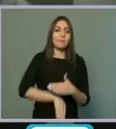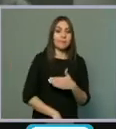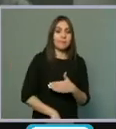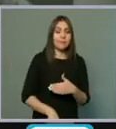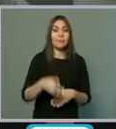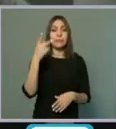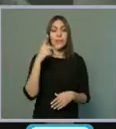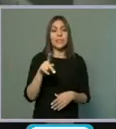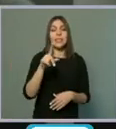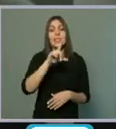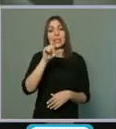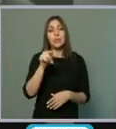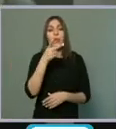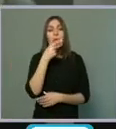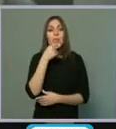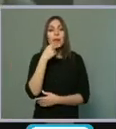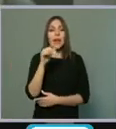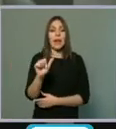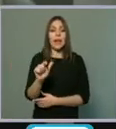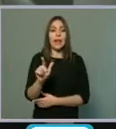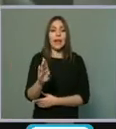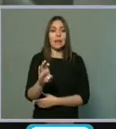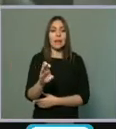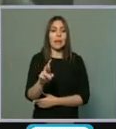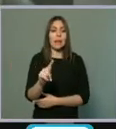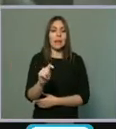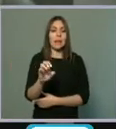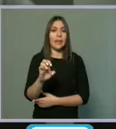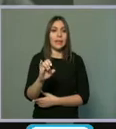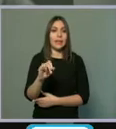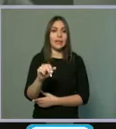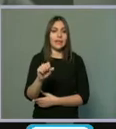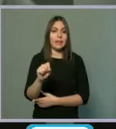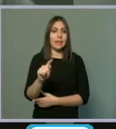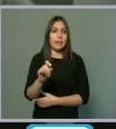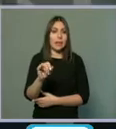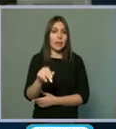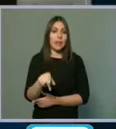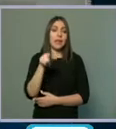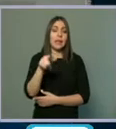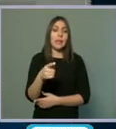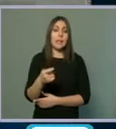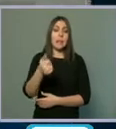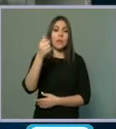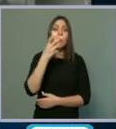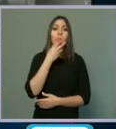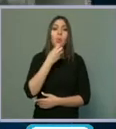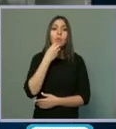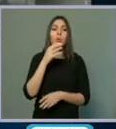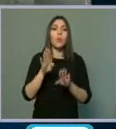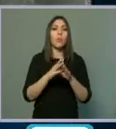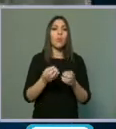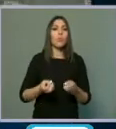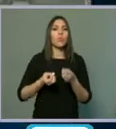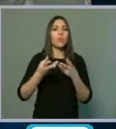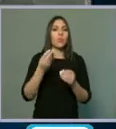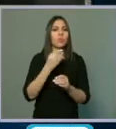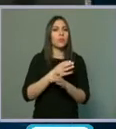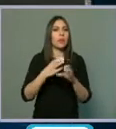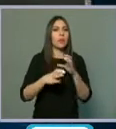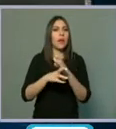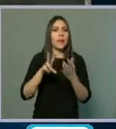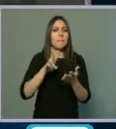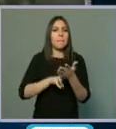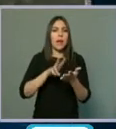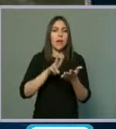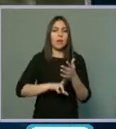los grandes, vamos a decirlo, judíos que aportó al conocimiento científico de la humanidad. E Israel, hay que decirlo de esta